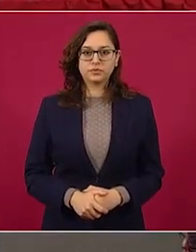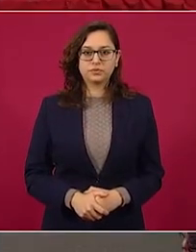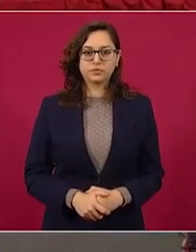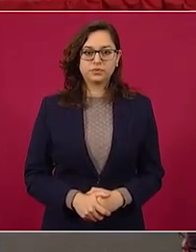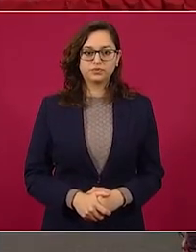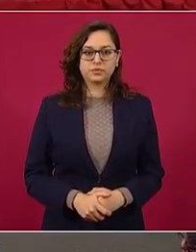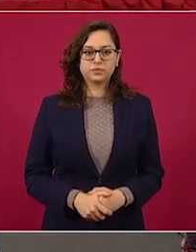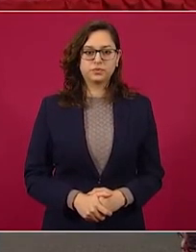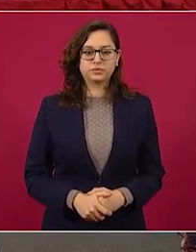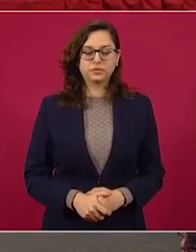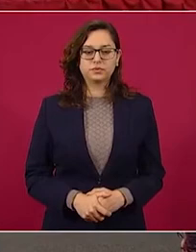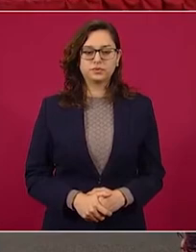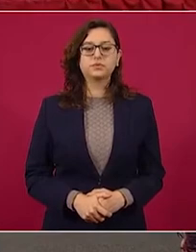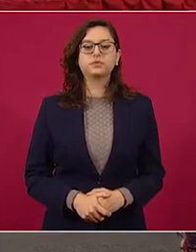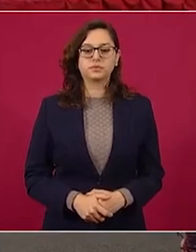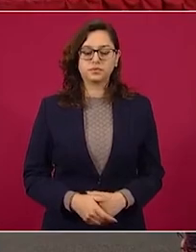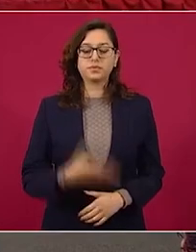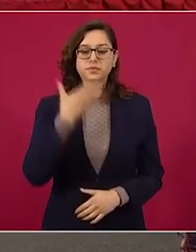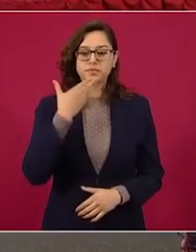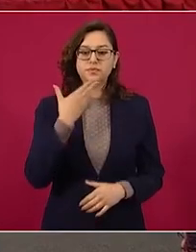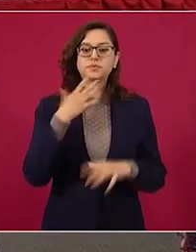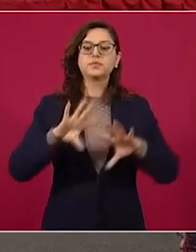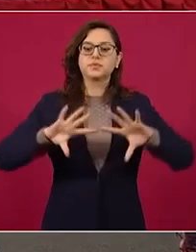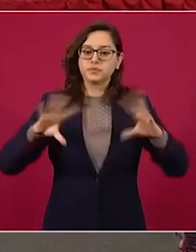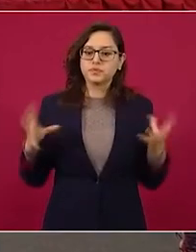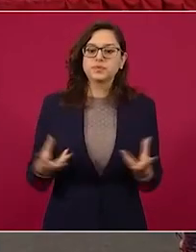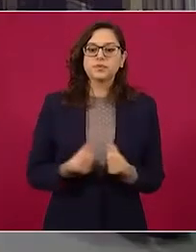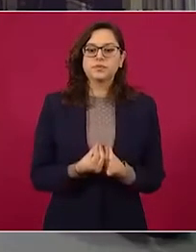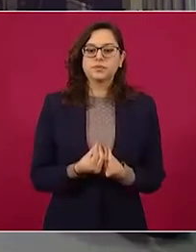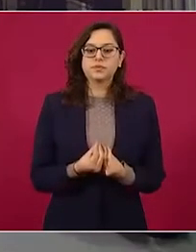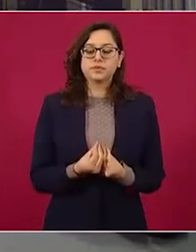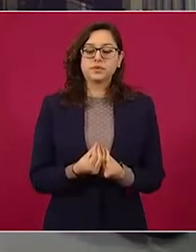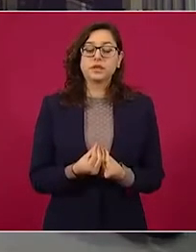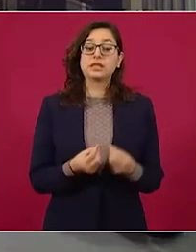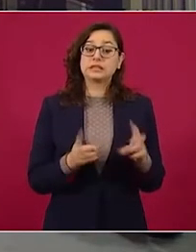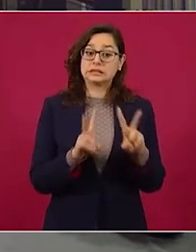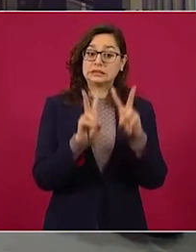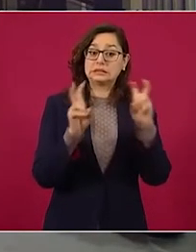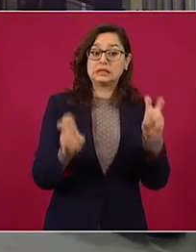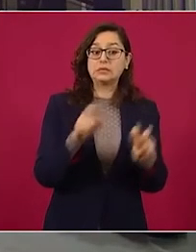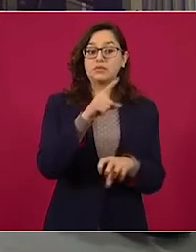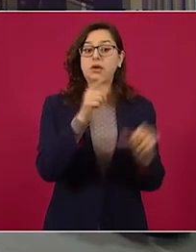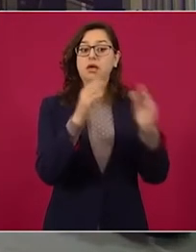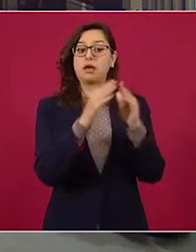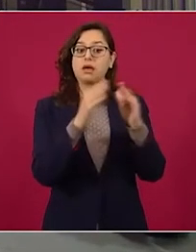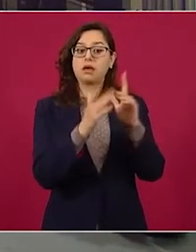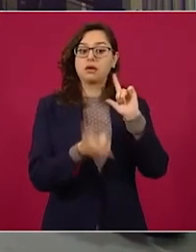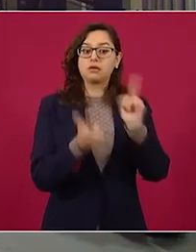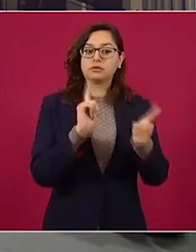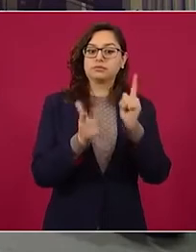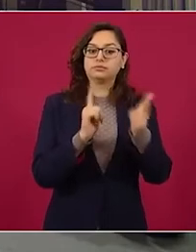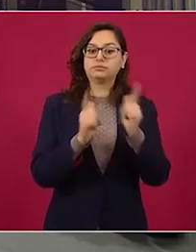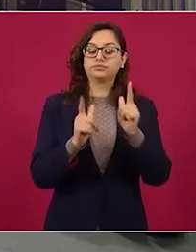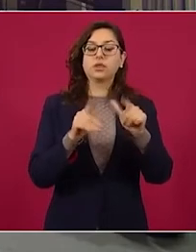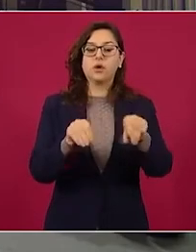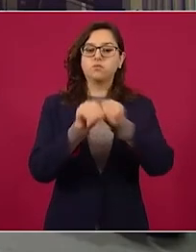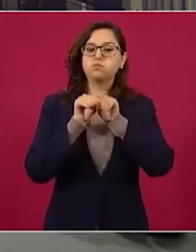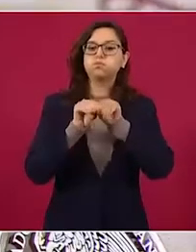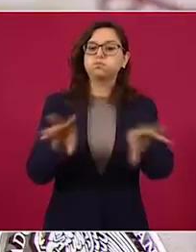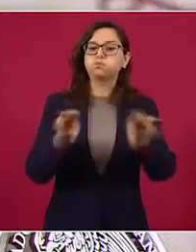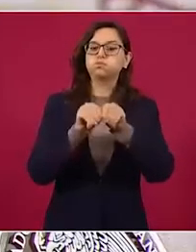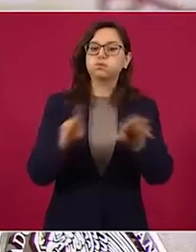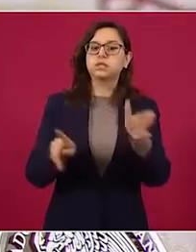aquí es. Sí, en un total, el tema de la casa de Houston se mencionó en los medios de